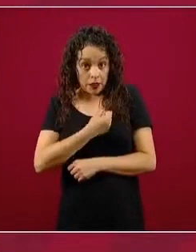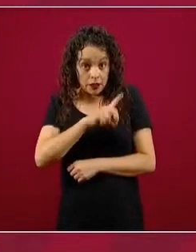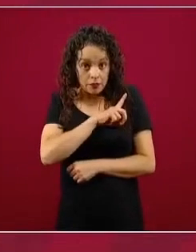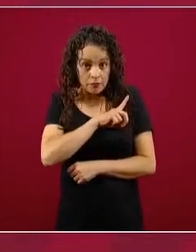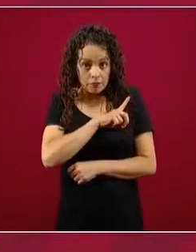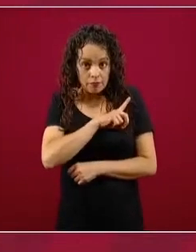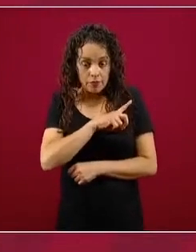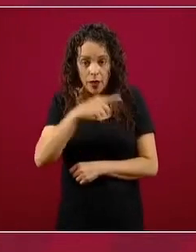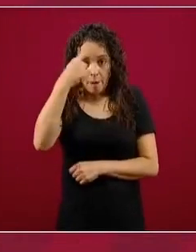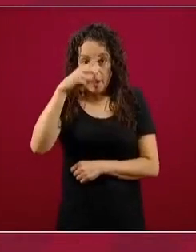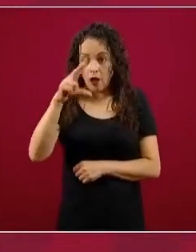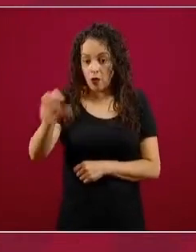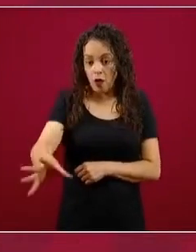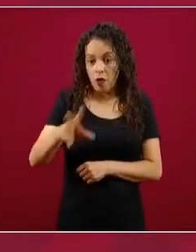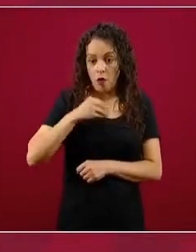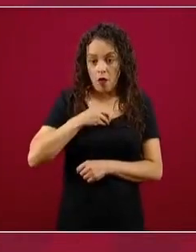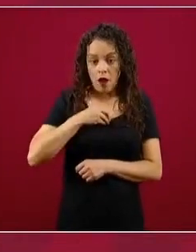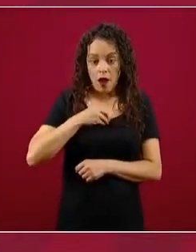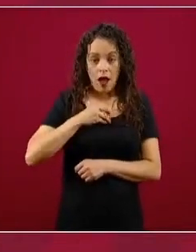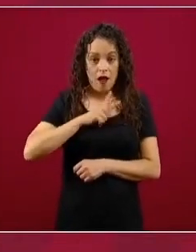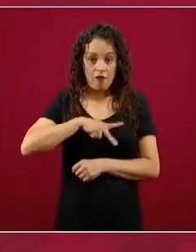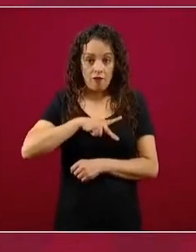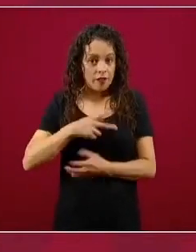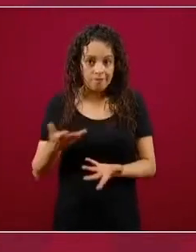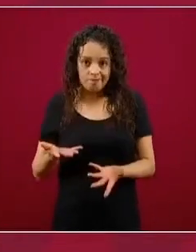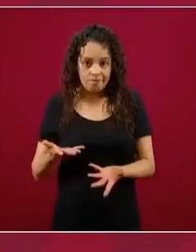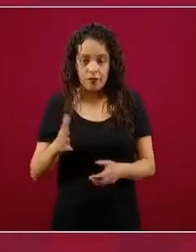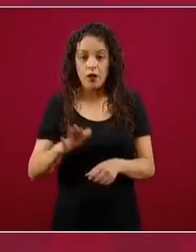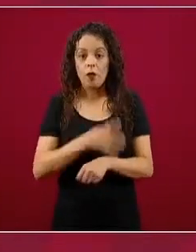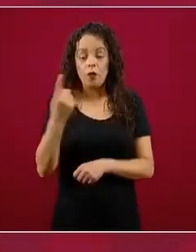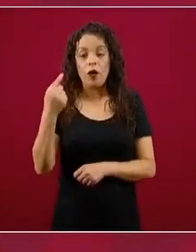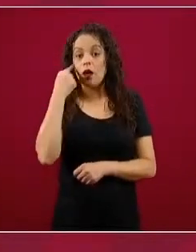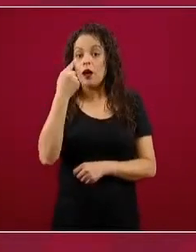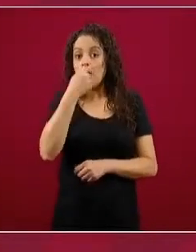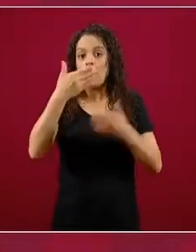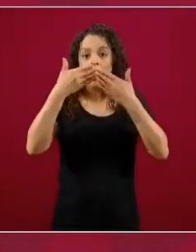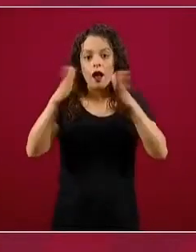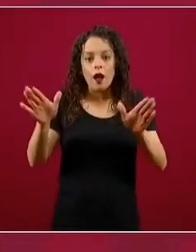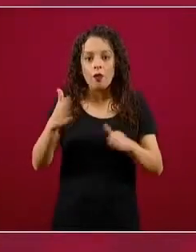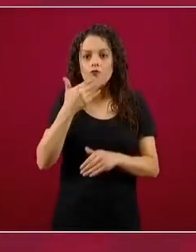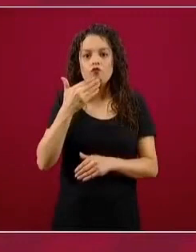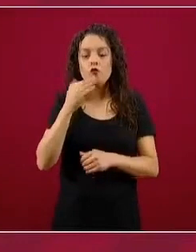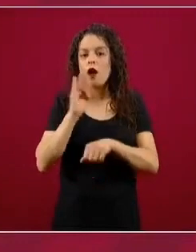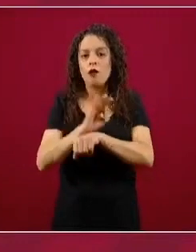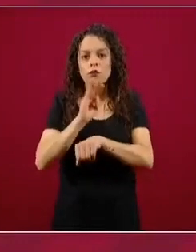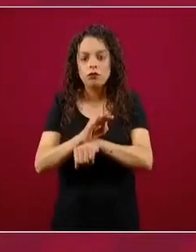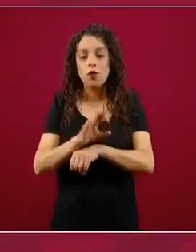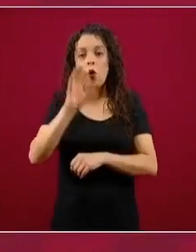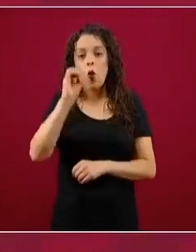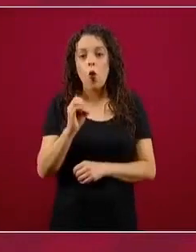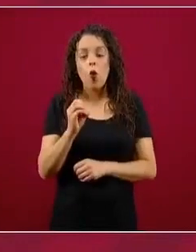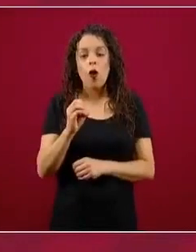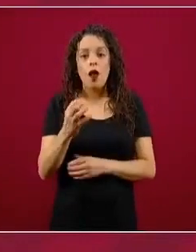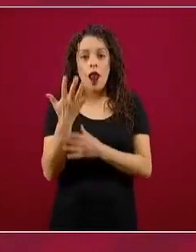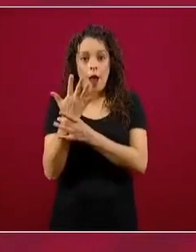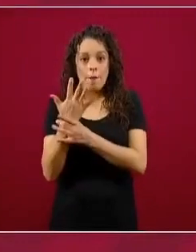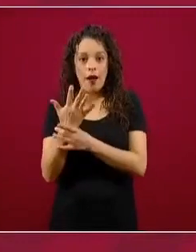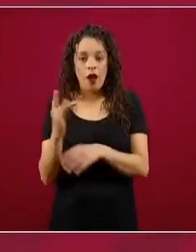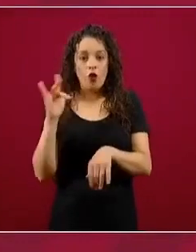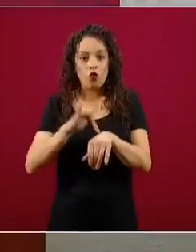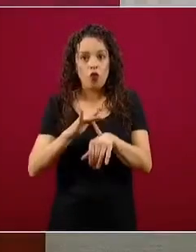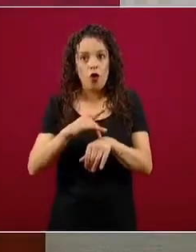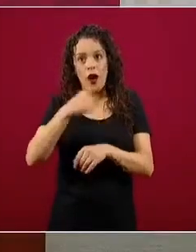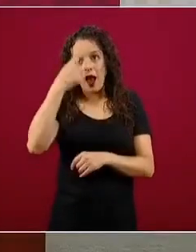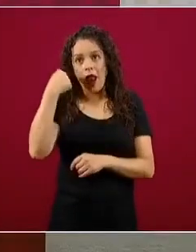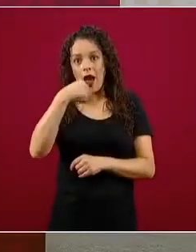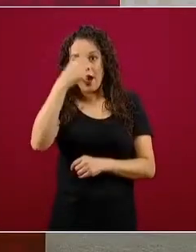virus, porque si los ojos quedan descubiertos o si se toca la cara a lo largo del día con manos potencialmente